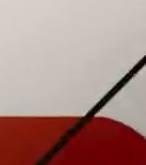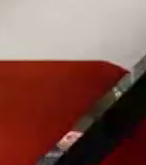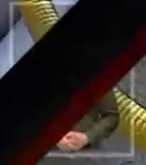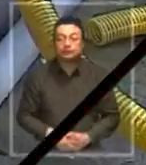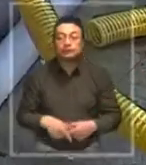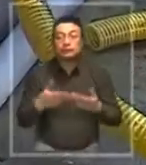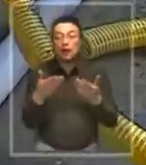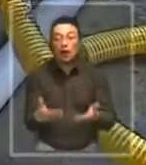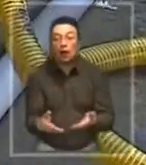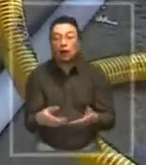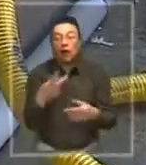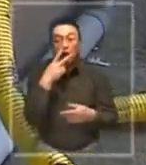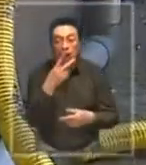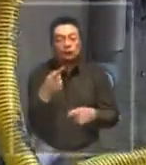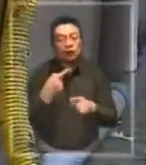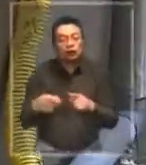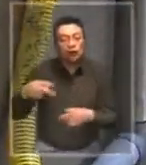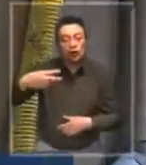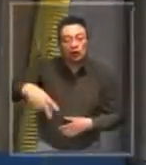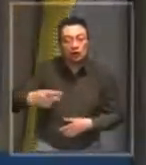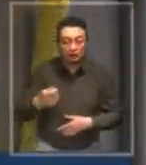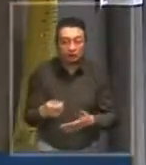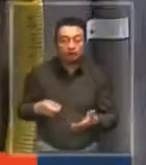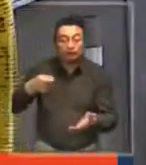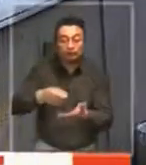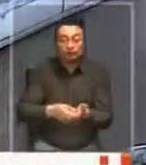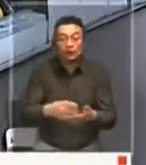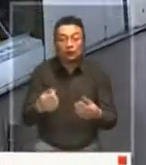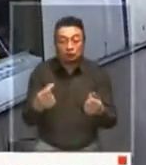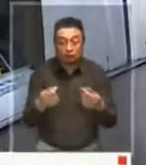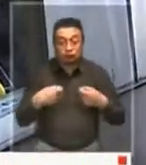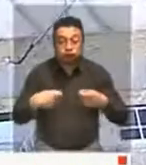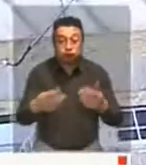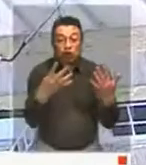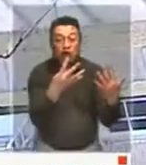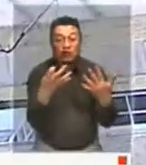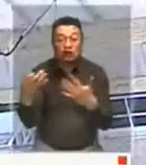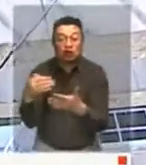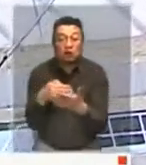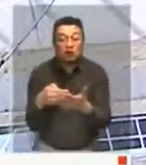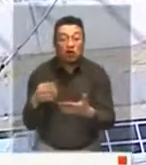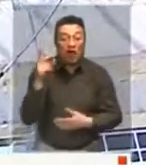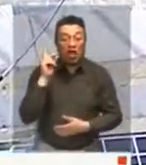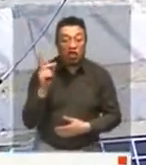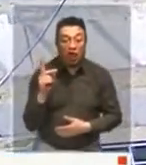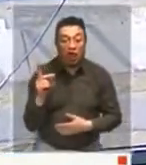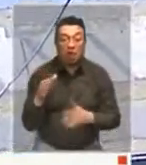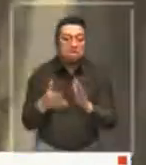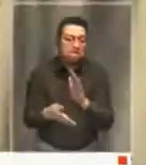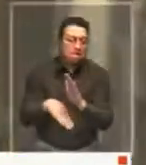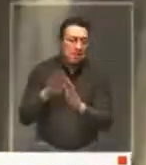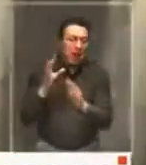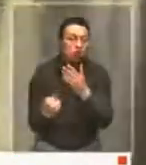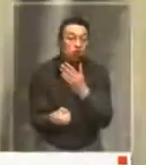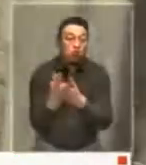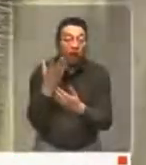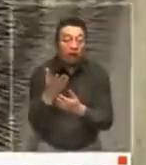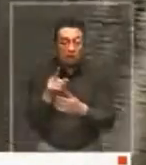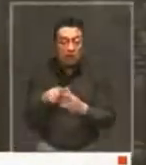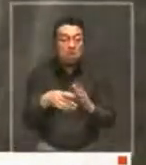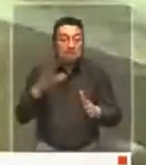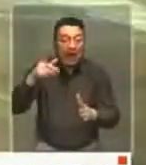De inmediato con lo siguiente, hablando de inversiones, costó 900 millones de dólares, es la más nueva y una de las que